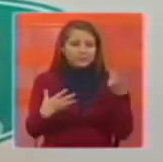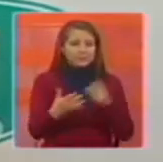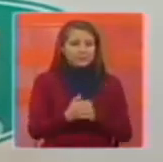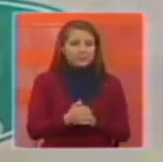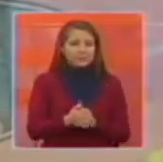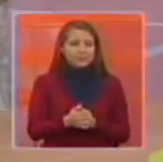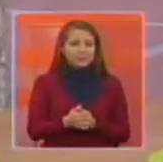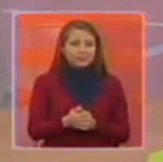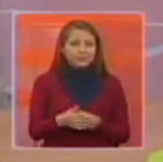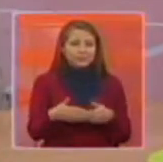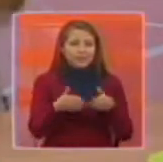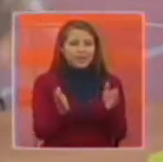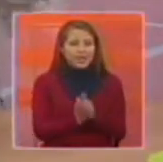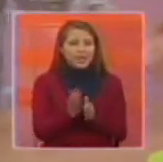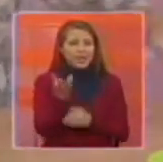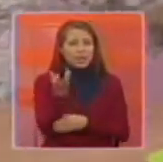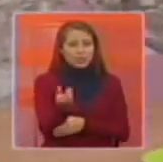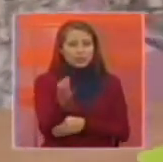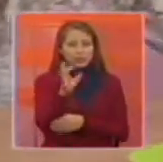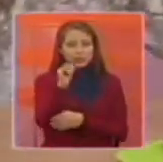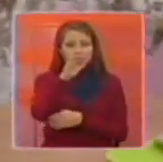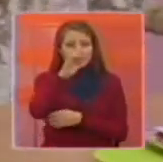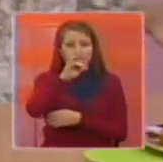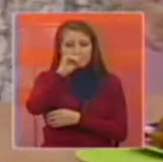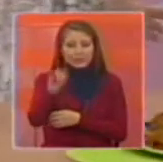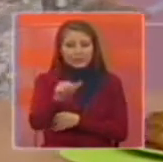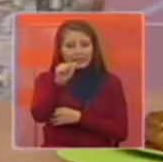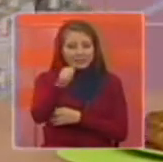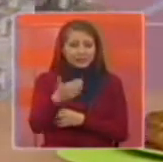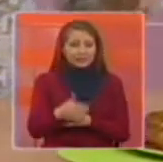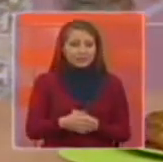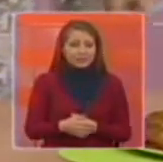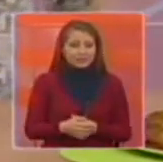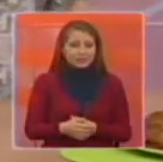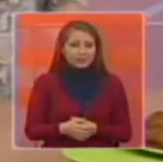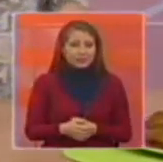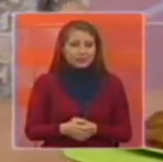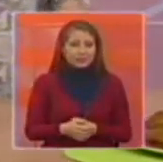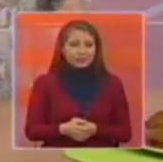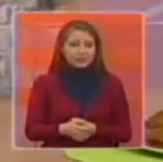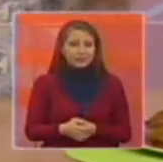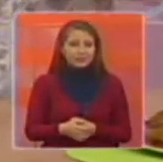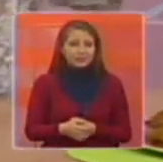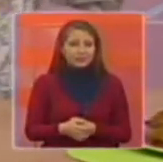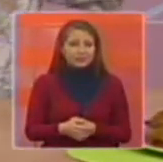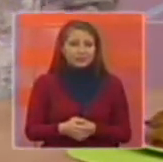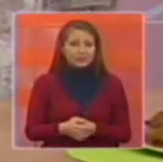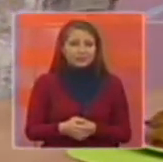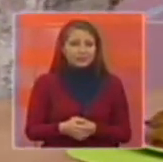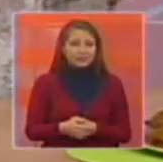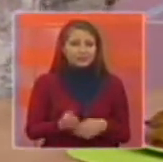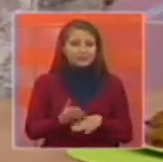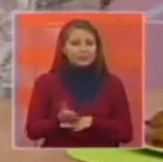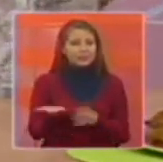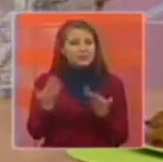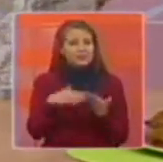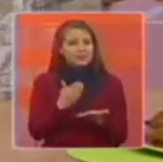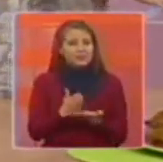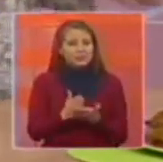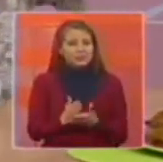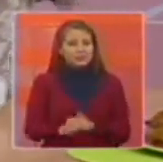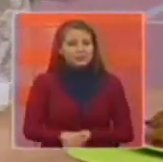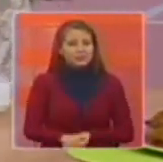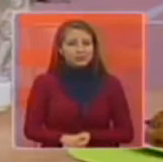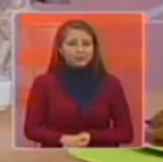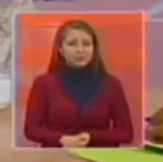caldo de bola, por ahí caldo de torreja, es guayaquileño el caldo de torreja. Y lo de cocinar, ¿qué tiene que hacer?